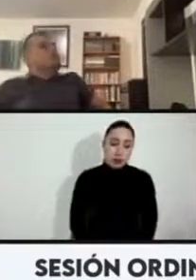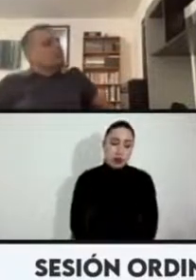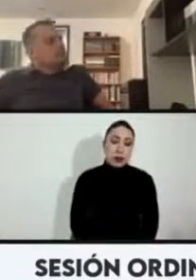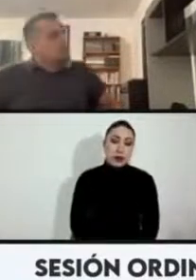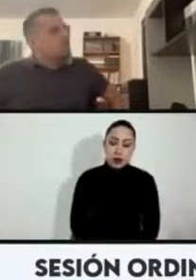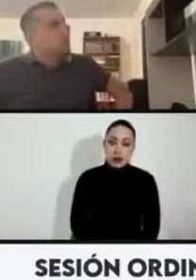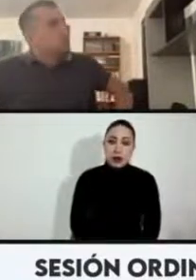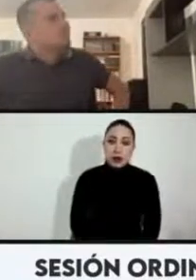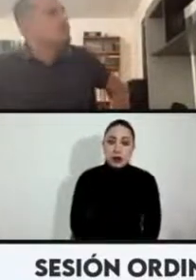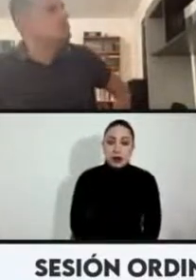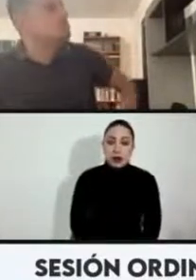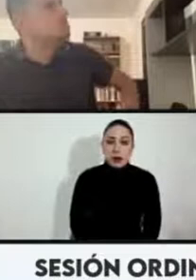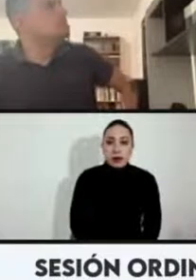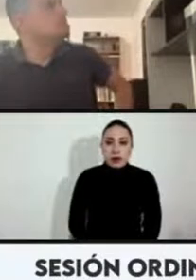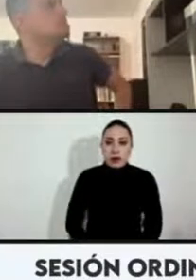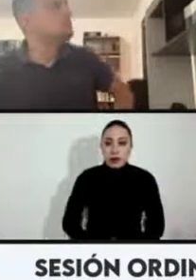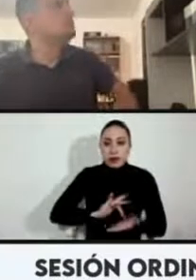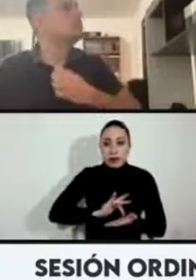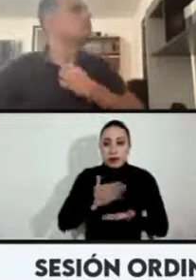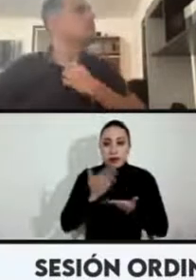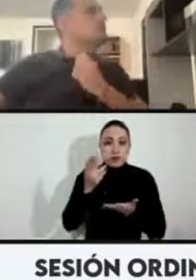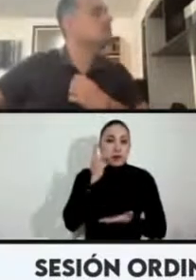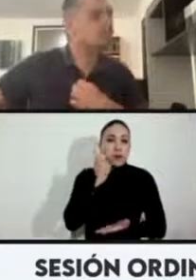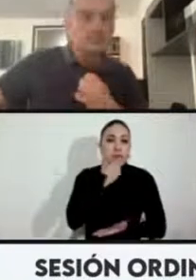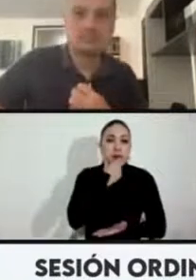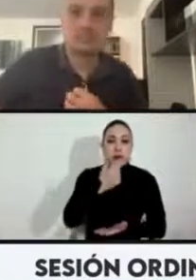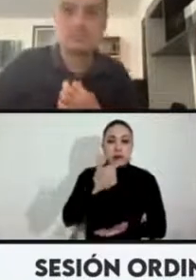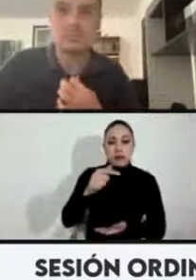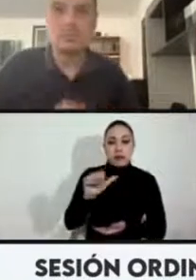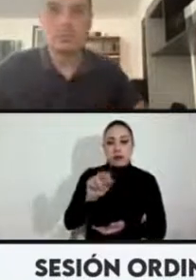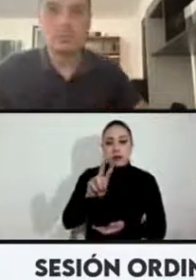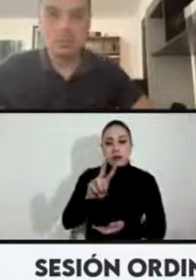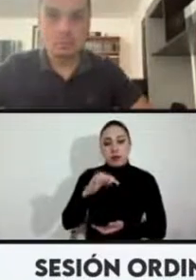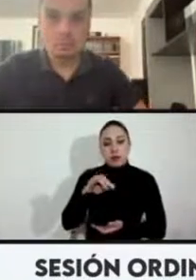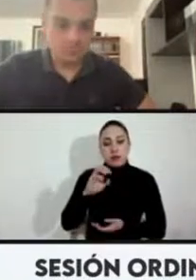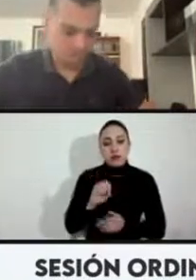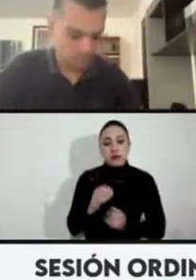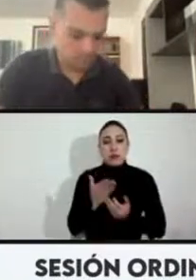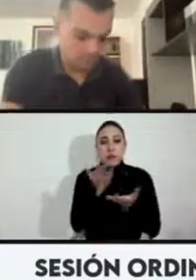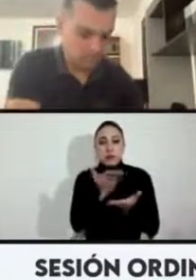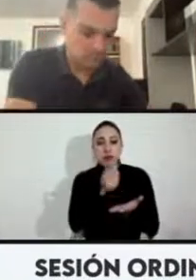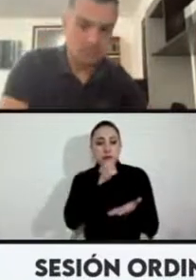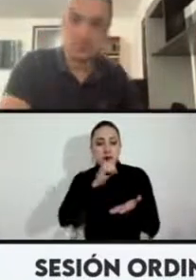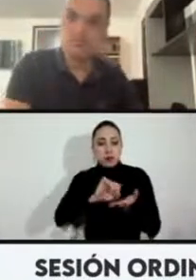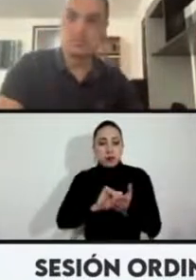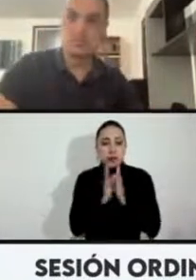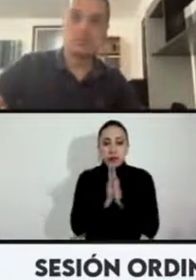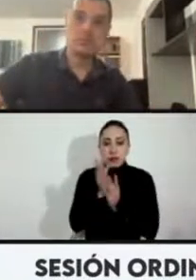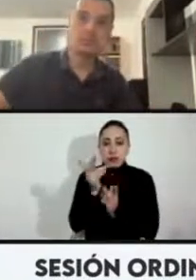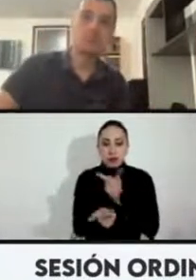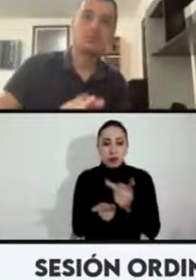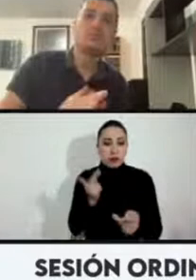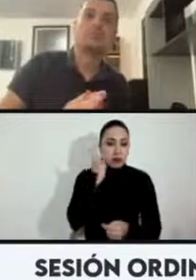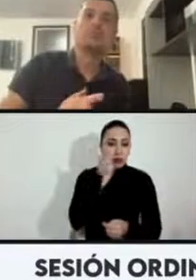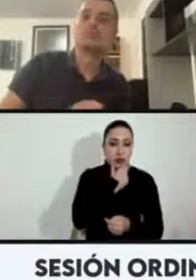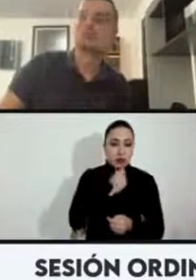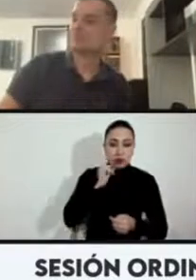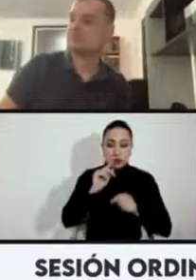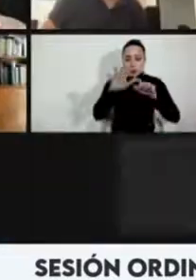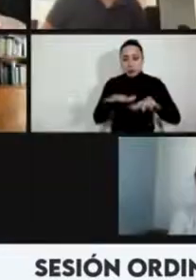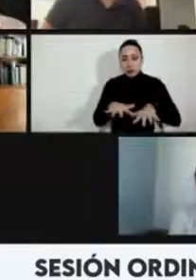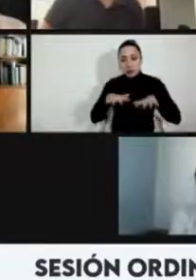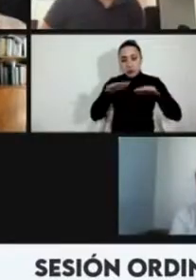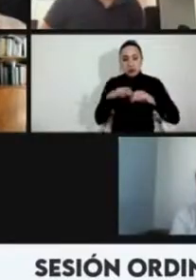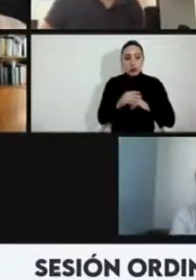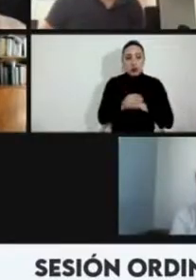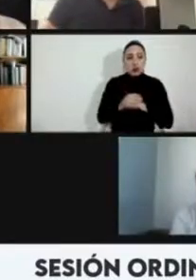diputado Jorge Gaviño. Proceda la Secretaría a preguntar al Pleno si existe alguna diputada o algún diputado en